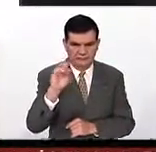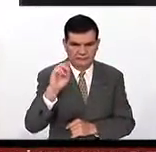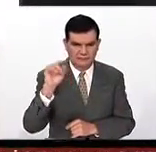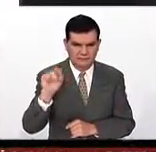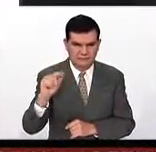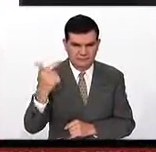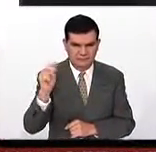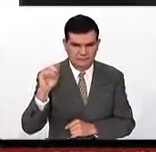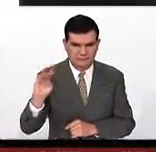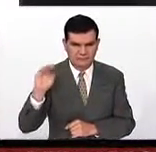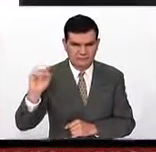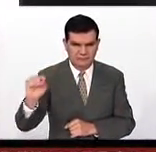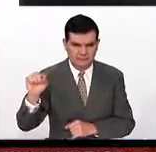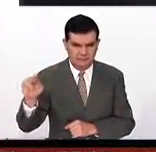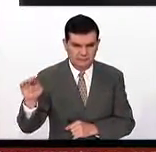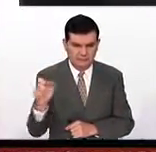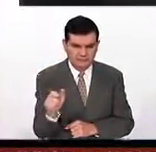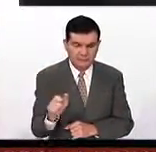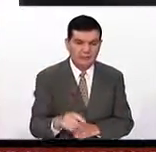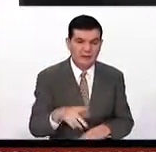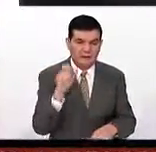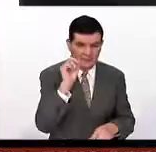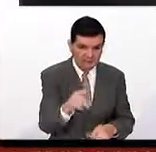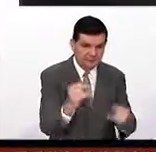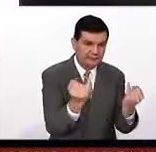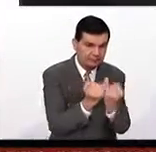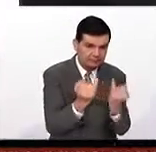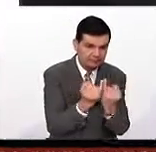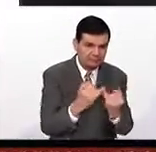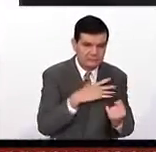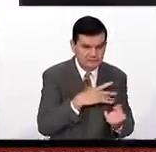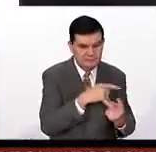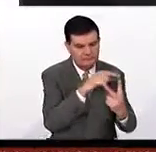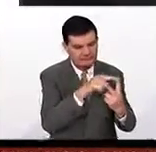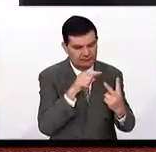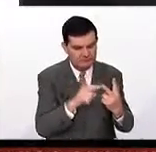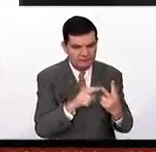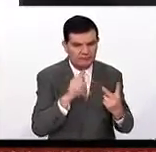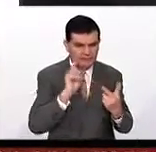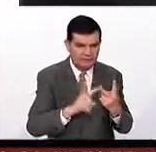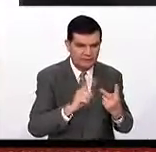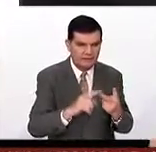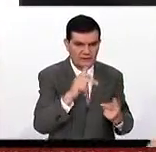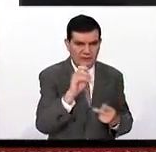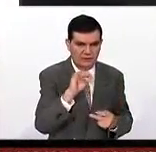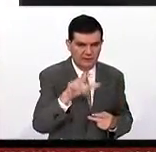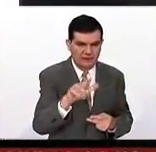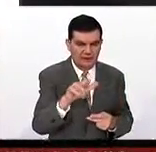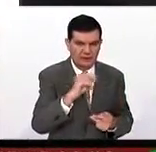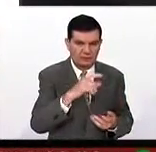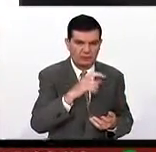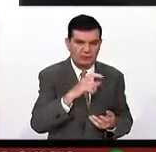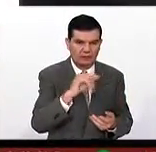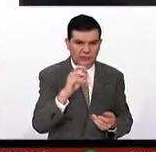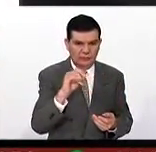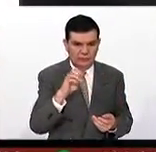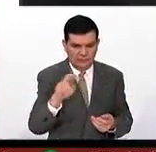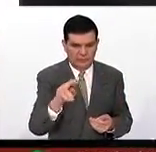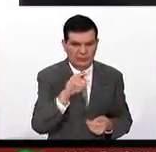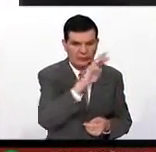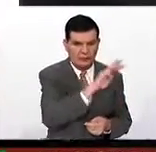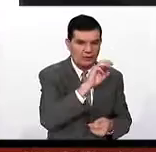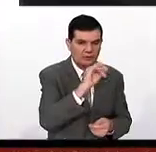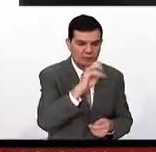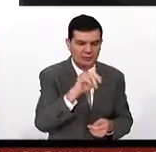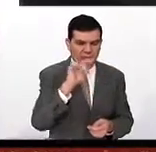www.proceso.com.mx dependiendo de esa misma tenemos otras dos está el portal del consumidor que es consumidor